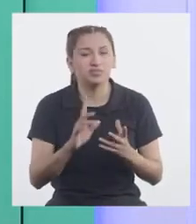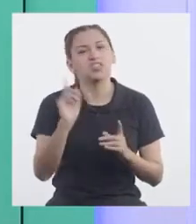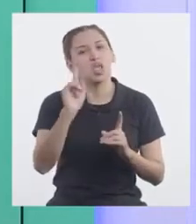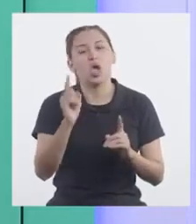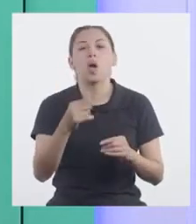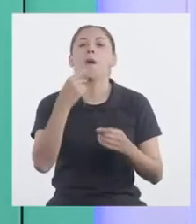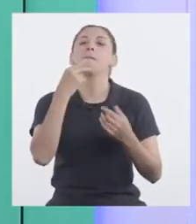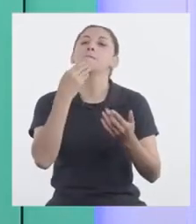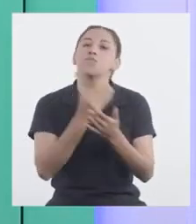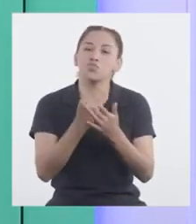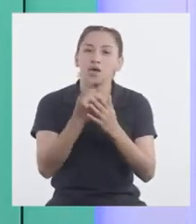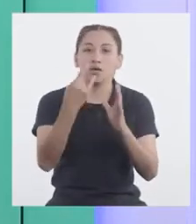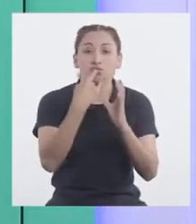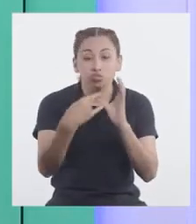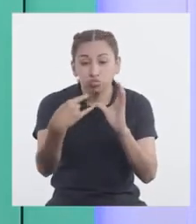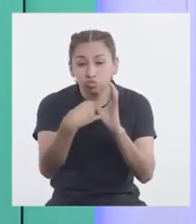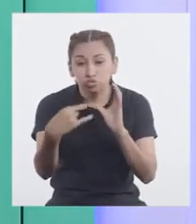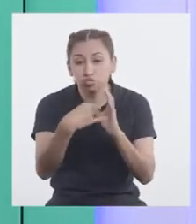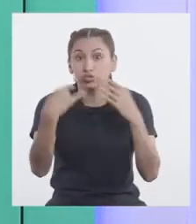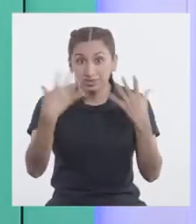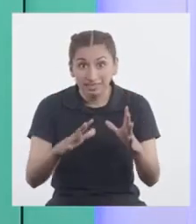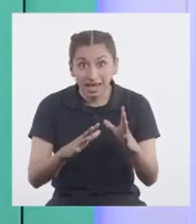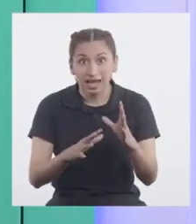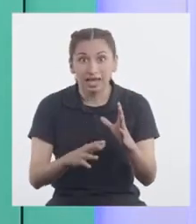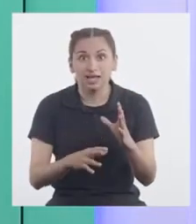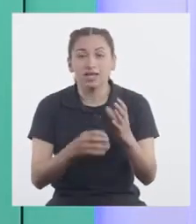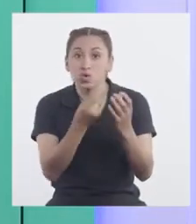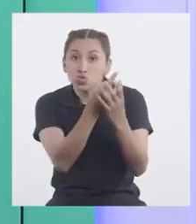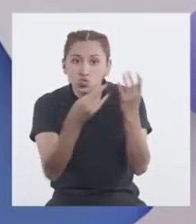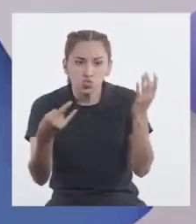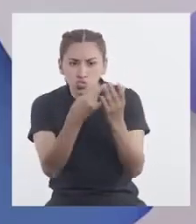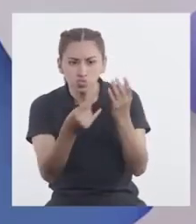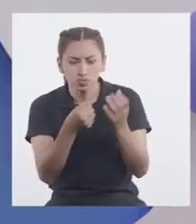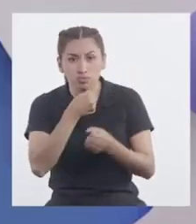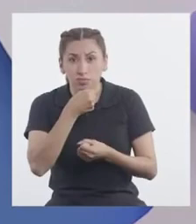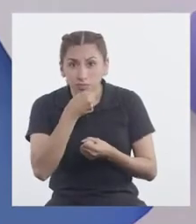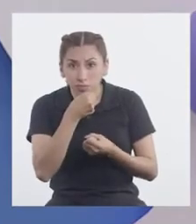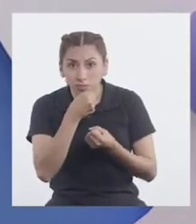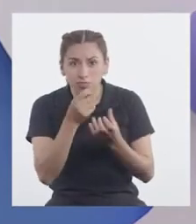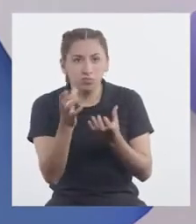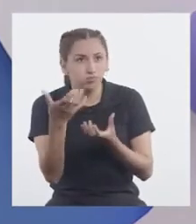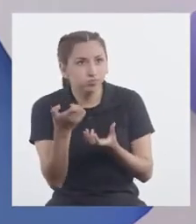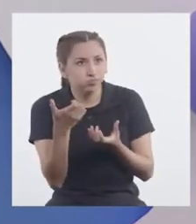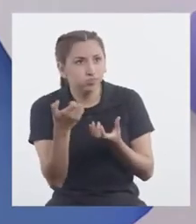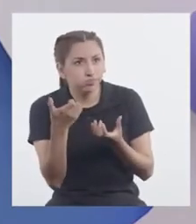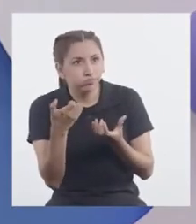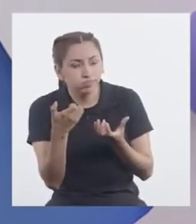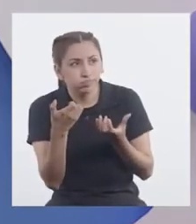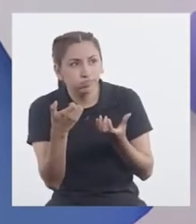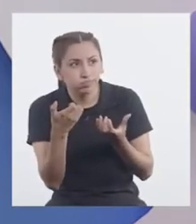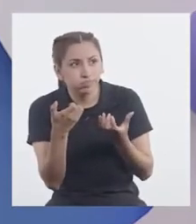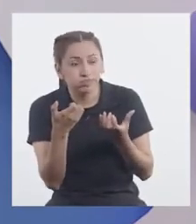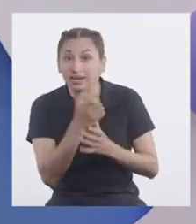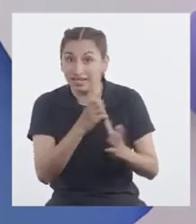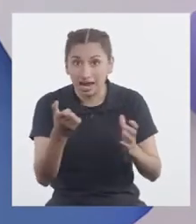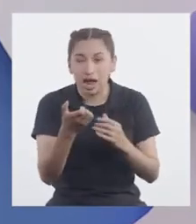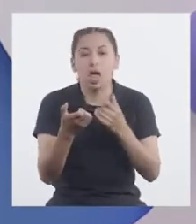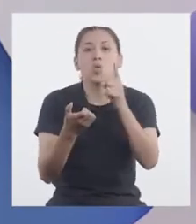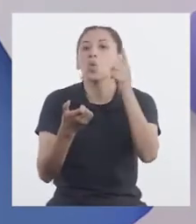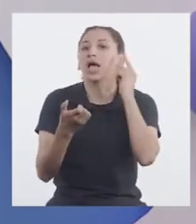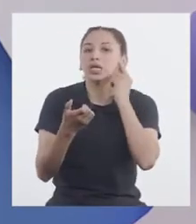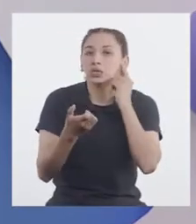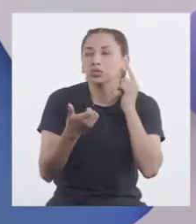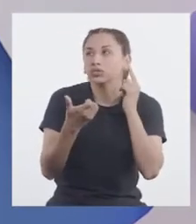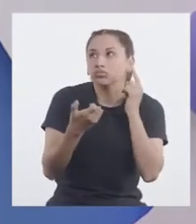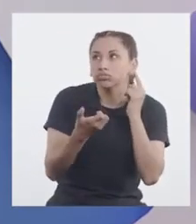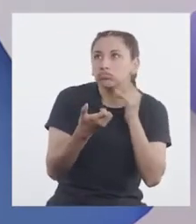primera versión habría que revisarla antes de ponernos a ensayar y grabar. Claro, para ello recomiendo que después de terminada su